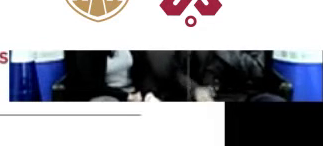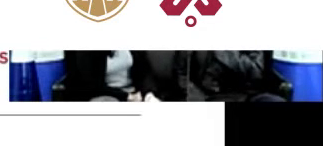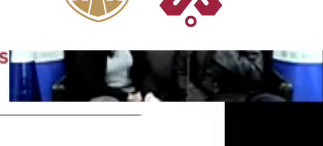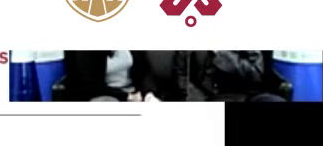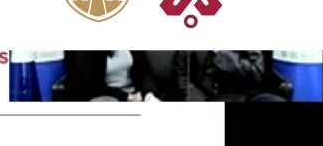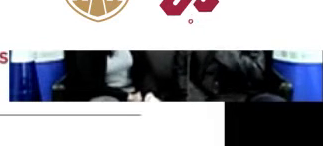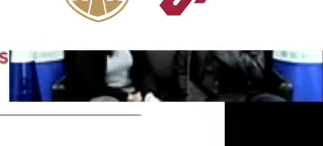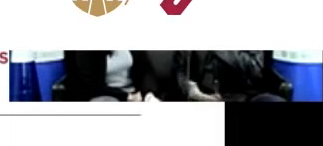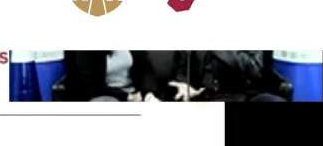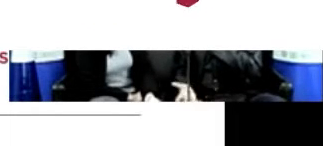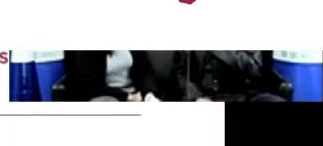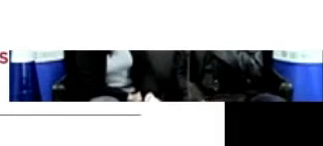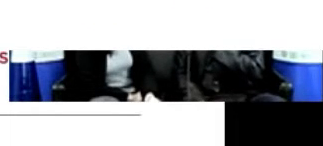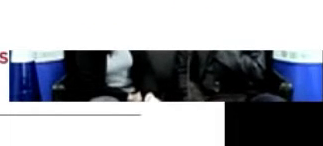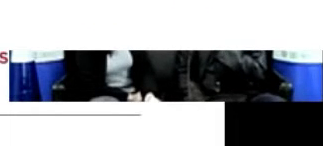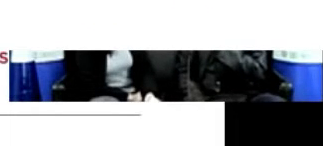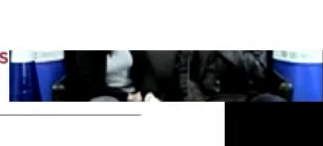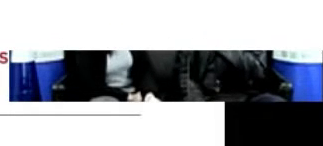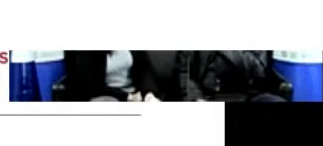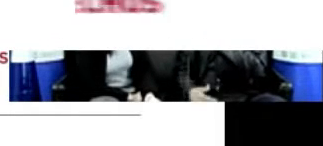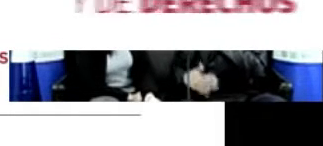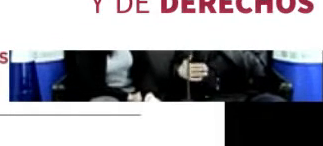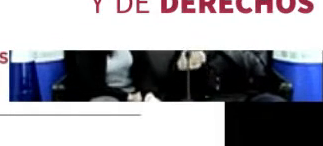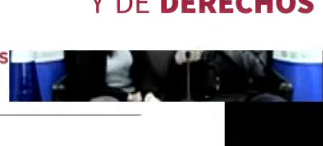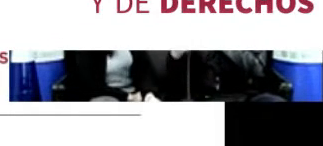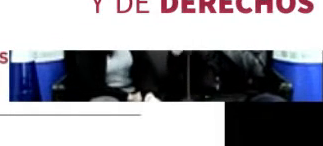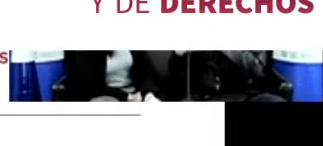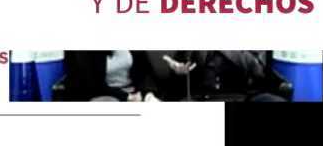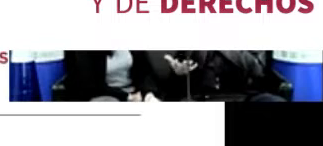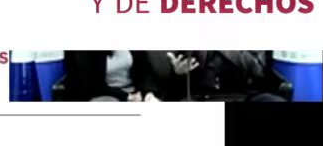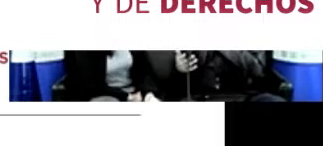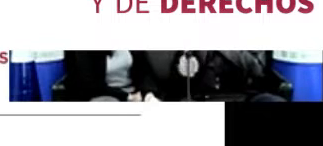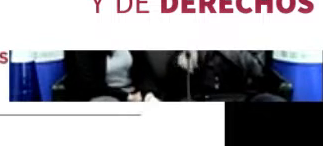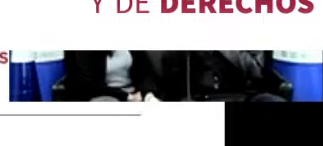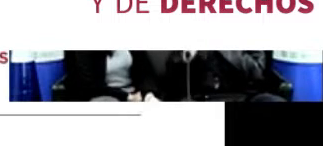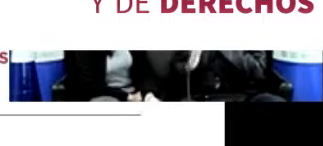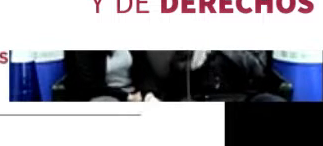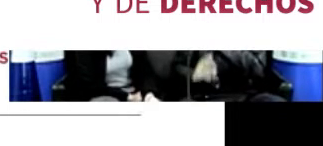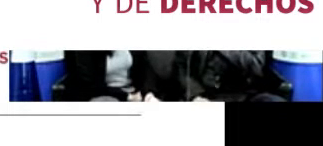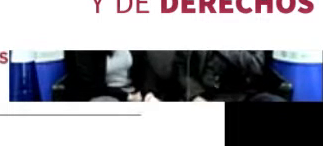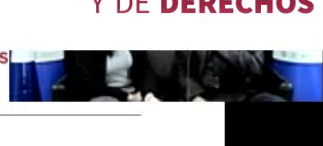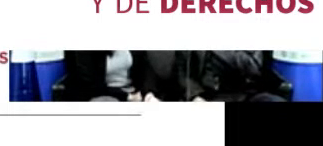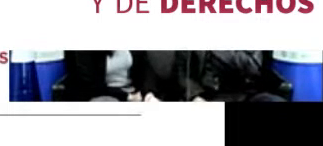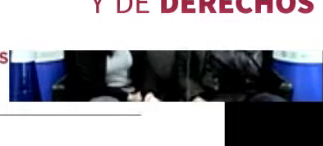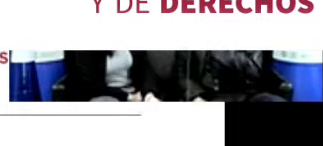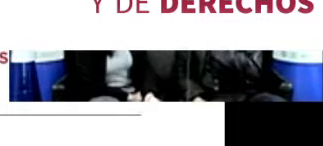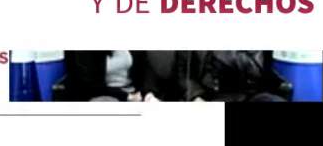terapeutas, personas capacitadas, van a estar animando a la alianza terapéutica, pero el apego al